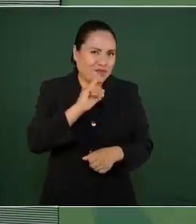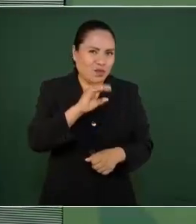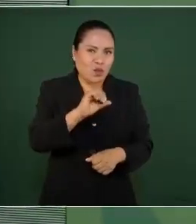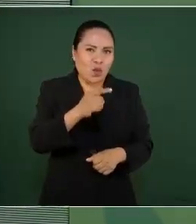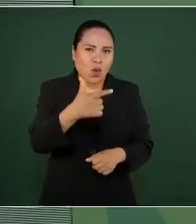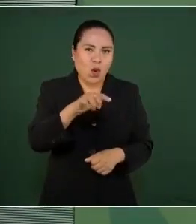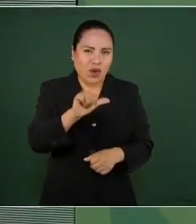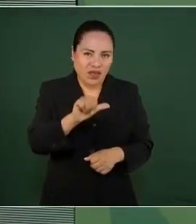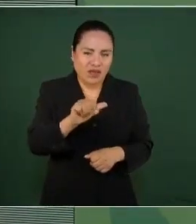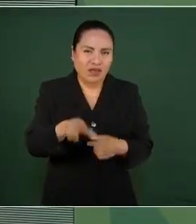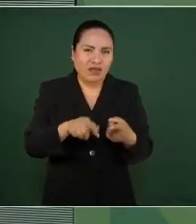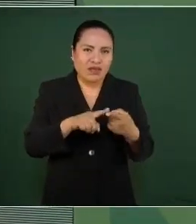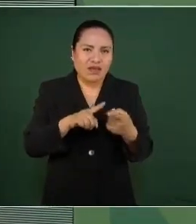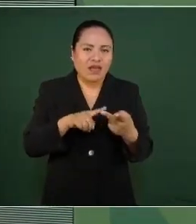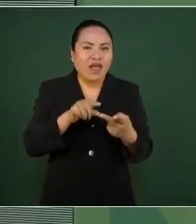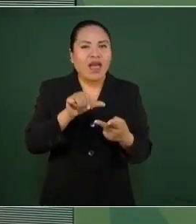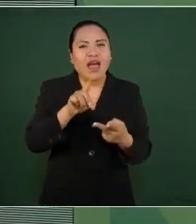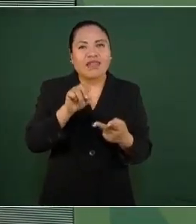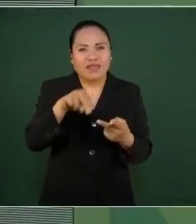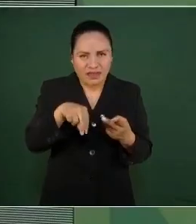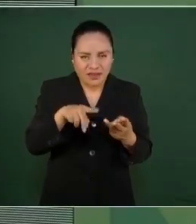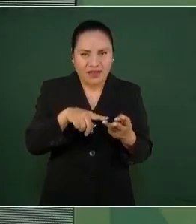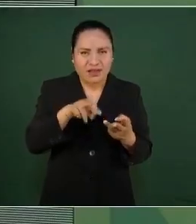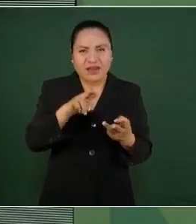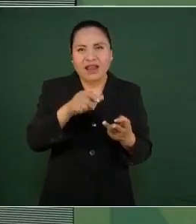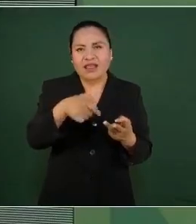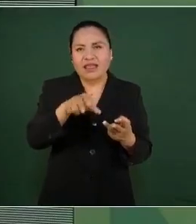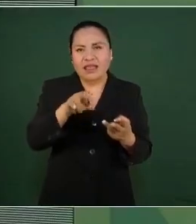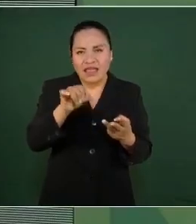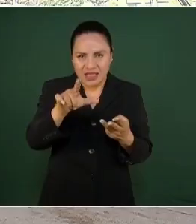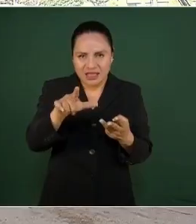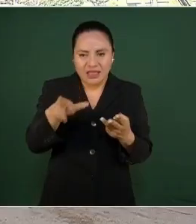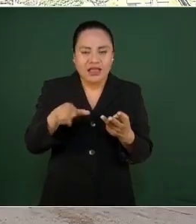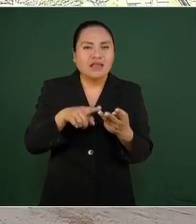Adán o Raquel, que era del SAT,